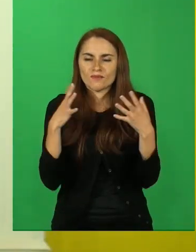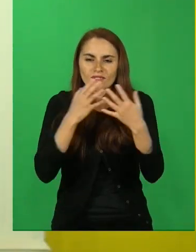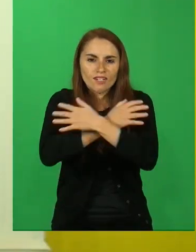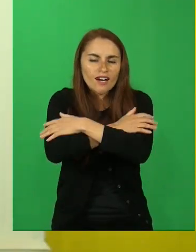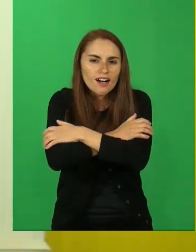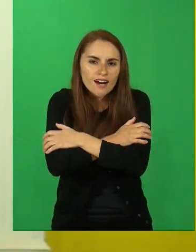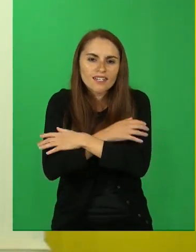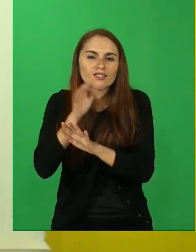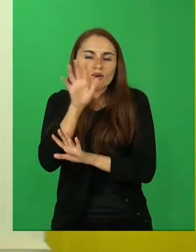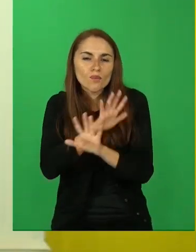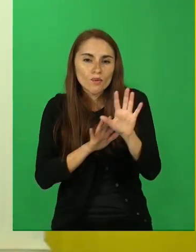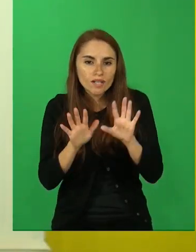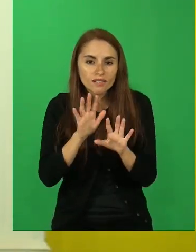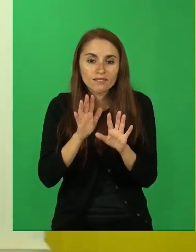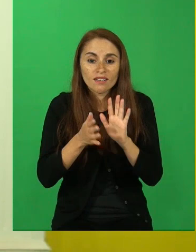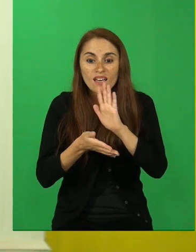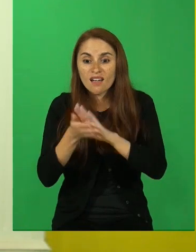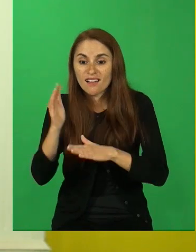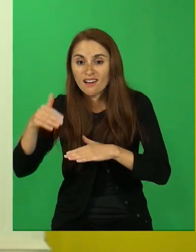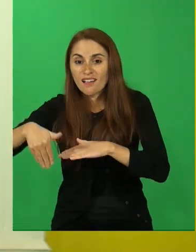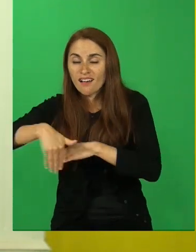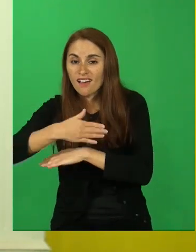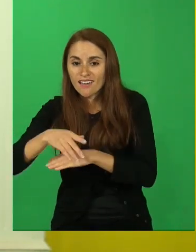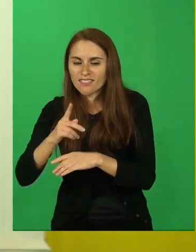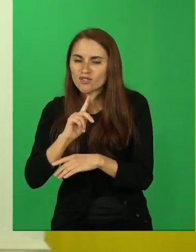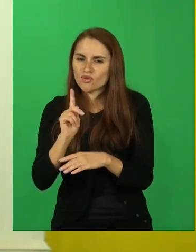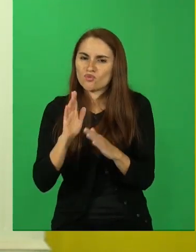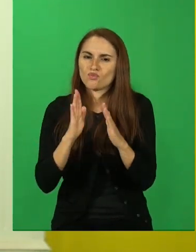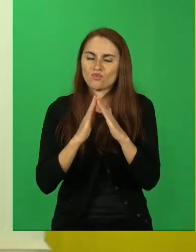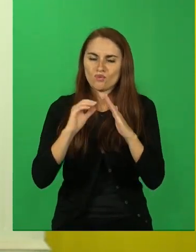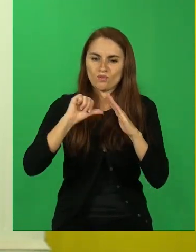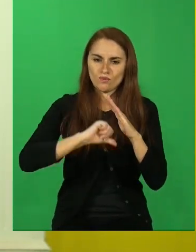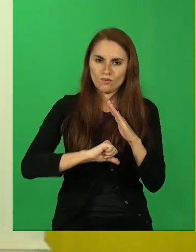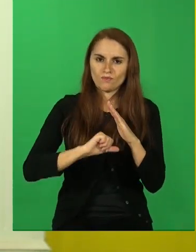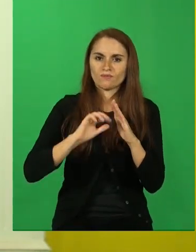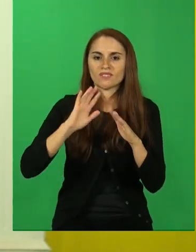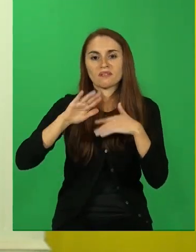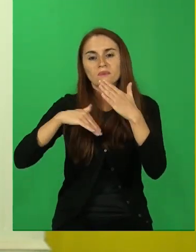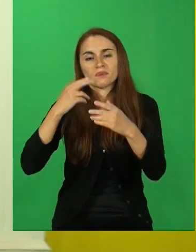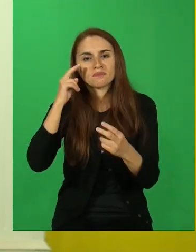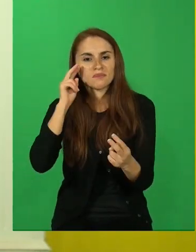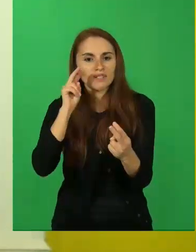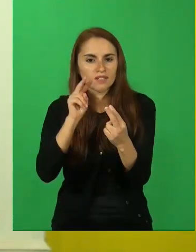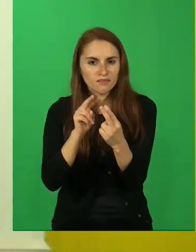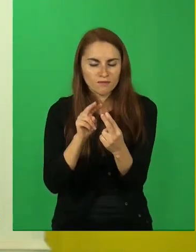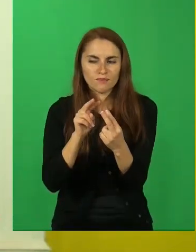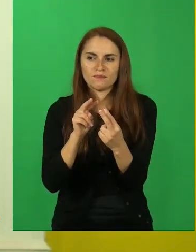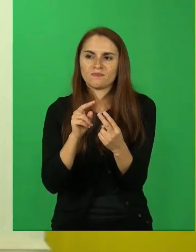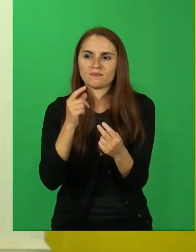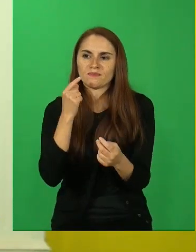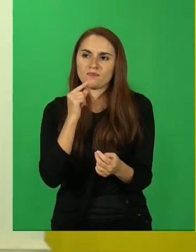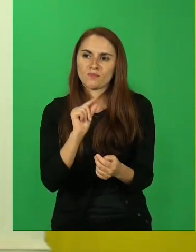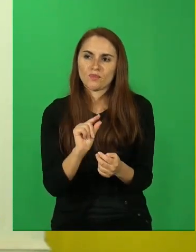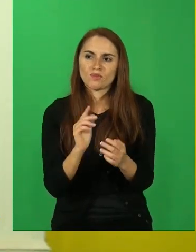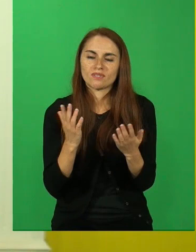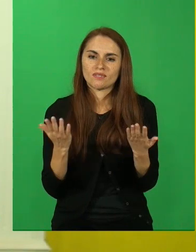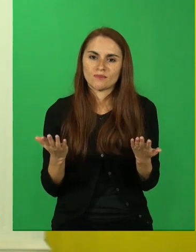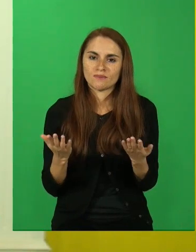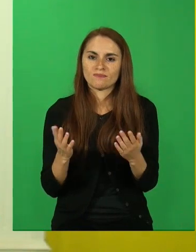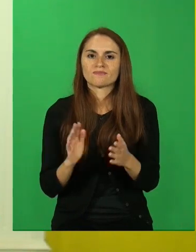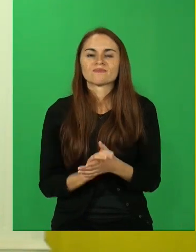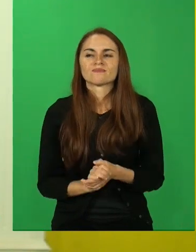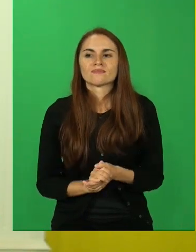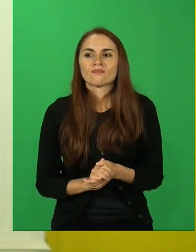virtual. Cuídate, no salgas a no ser que sea necesario y nos volveremos a encontrar en una próxima clase si